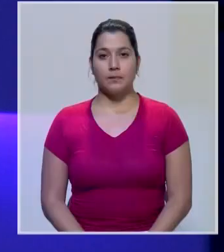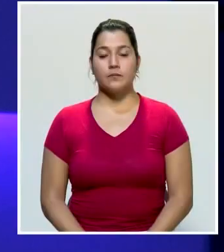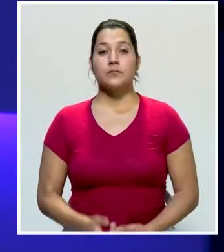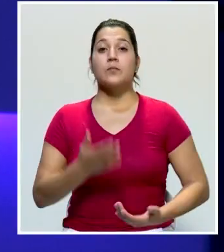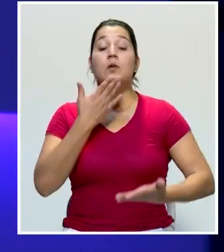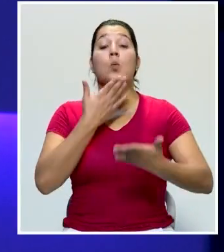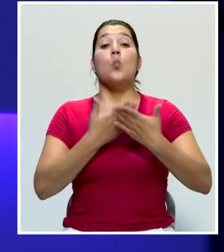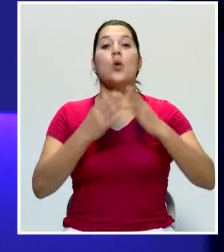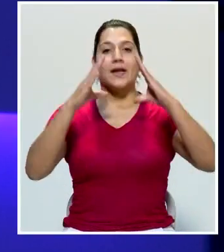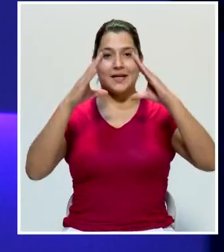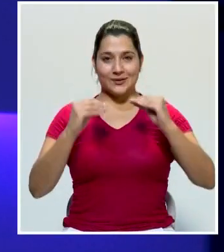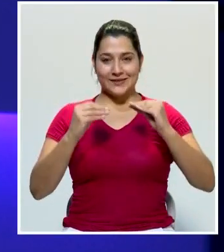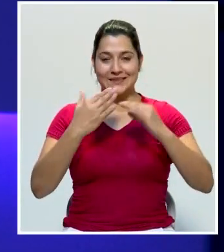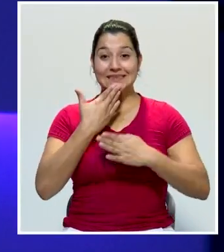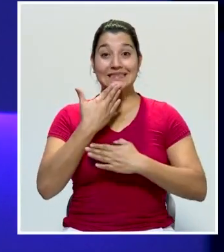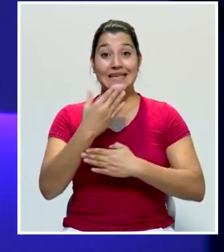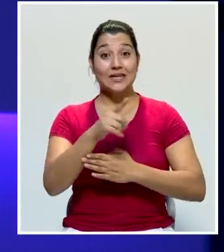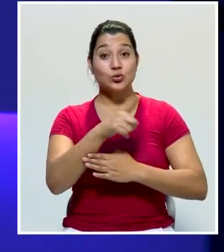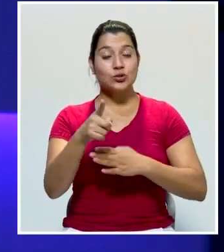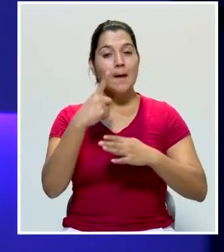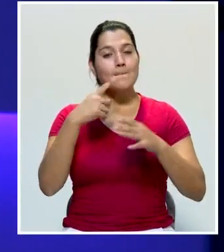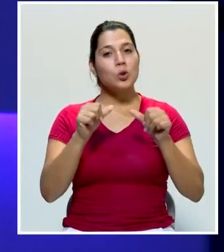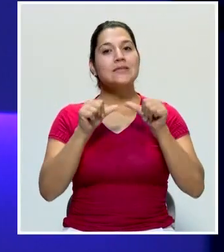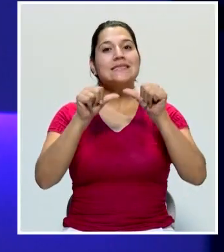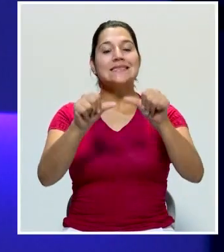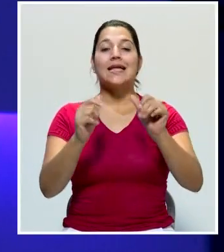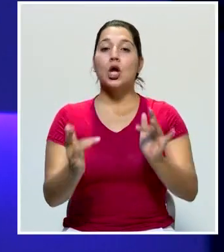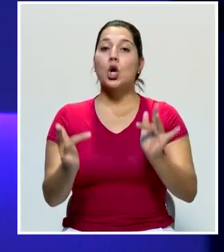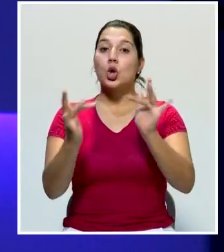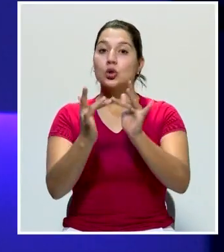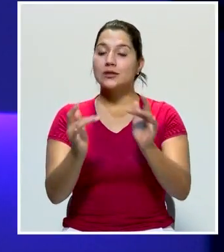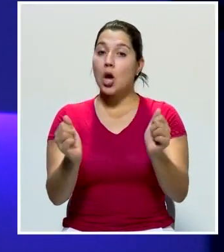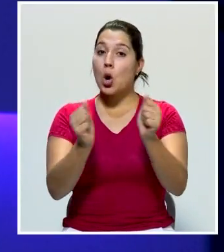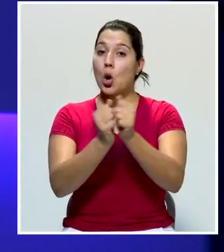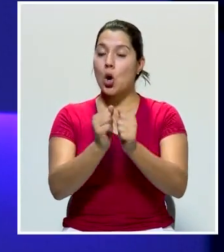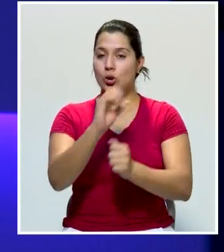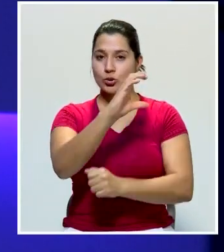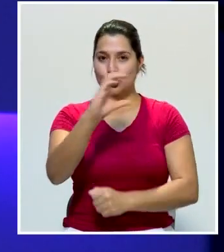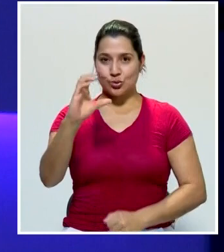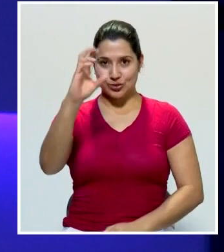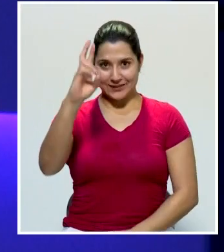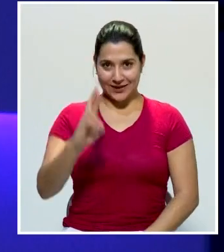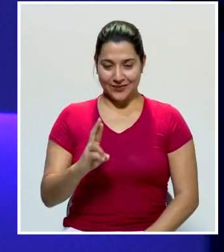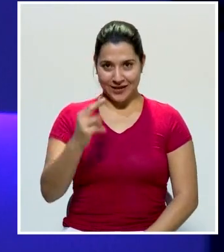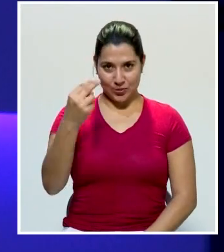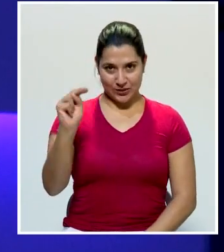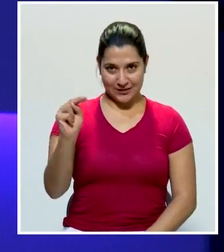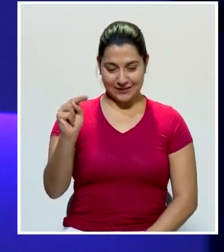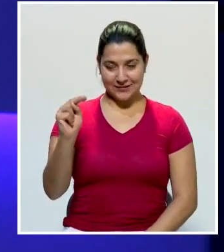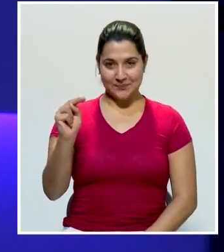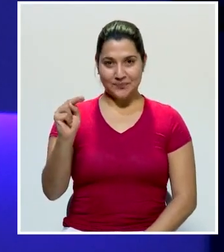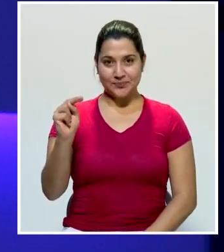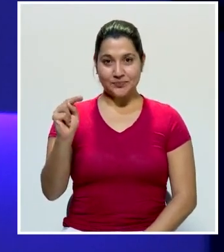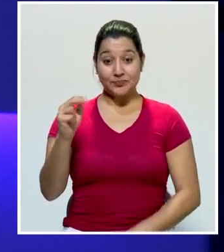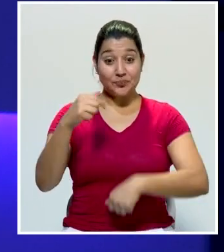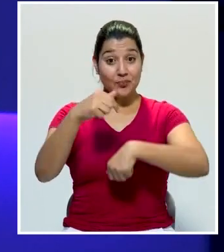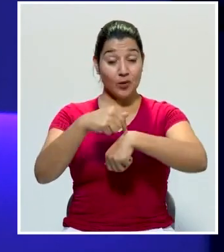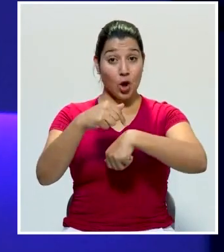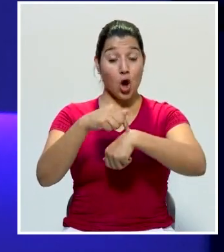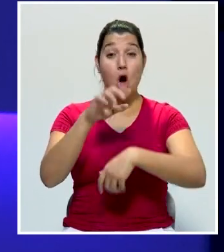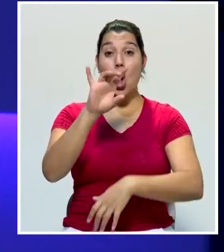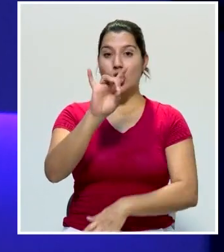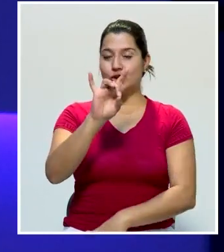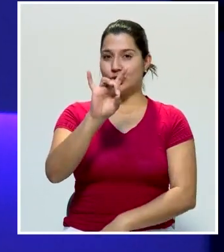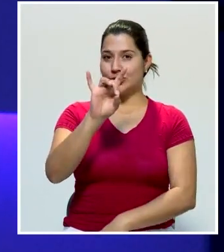Buenas noches, gracias por continuar conectados a la señal de Costa Rica Noticias. A las 8 de